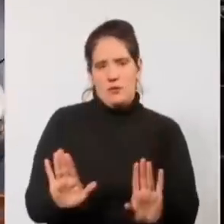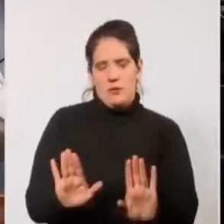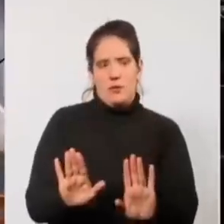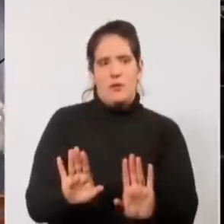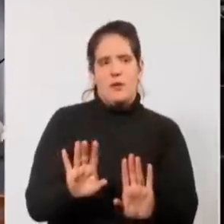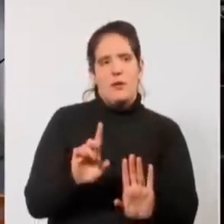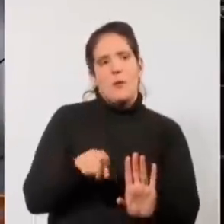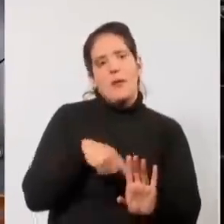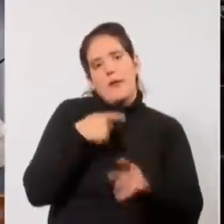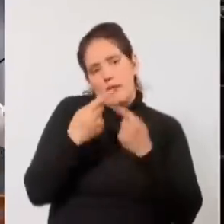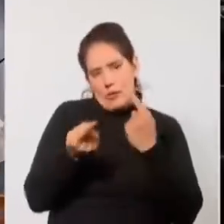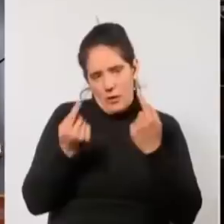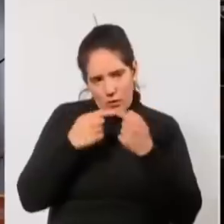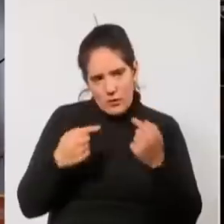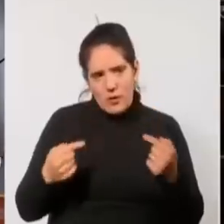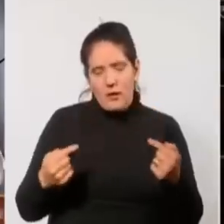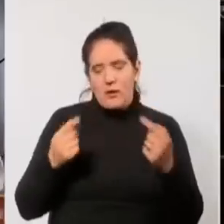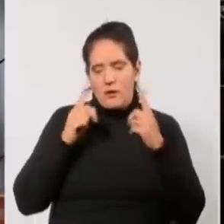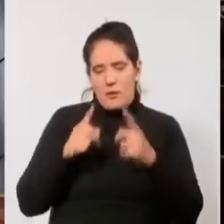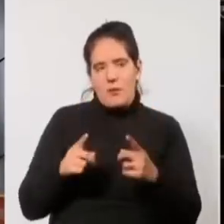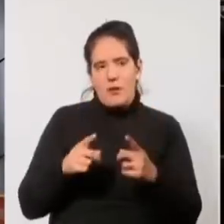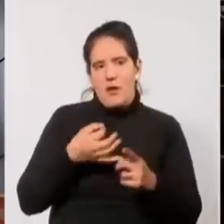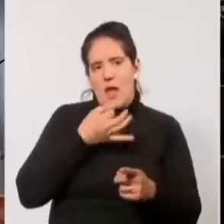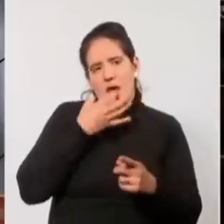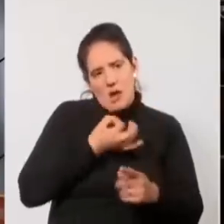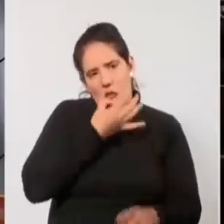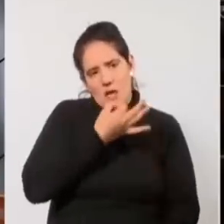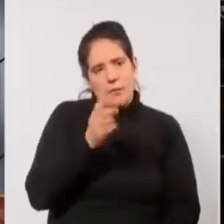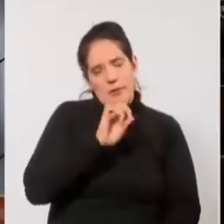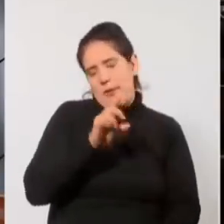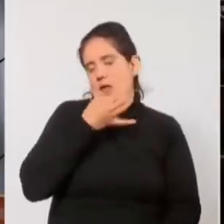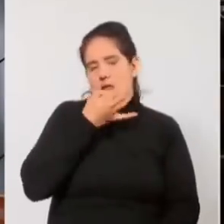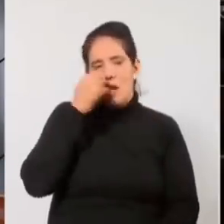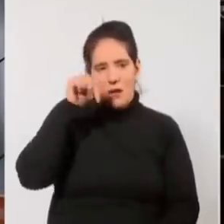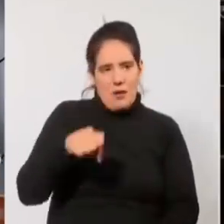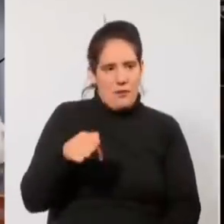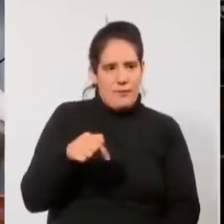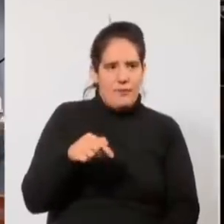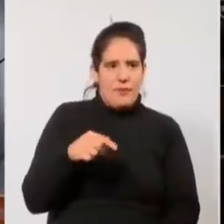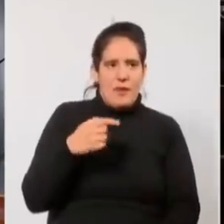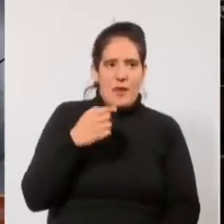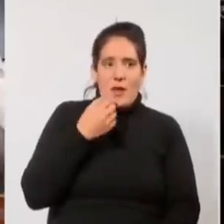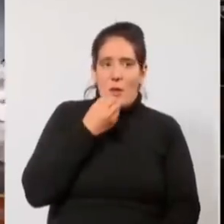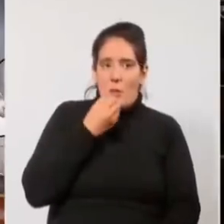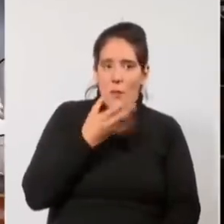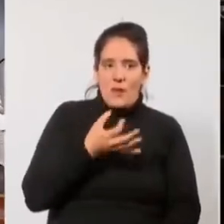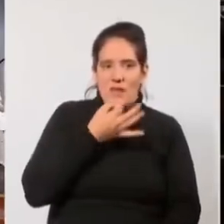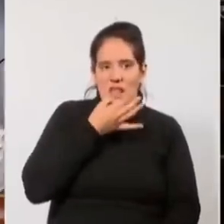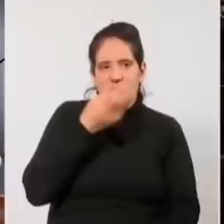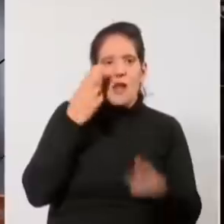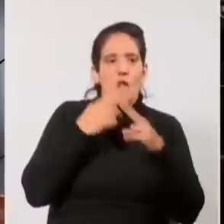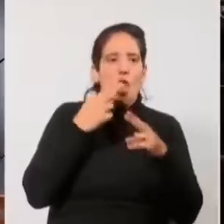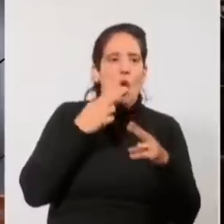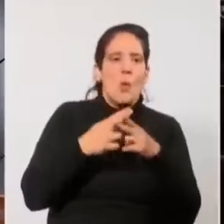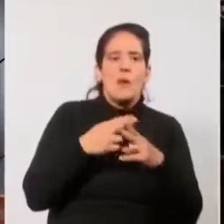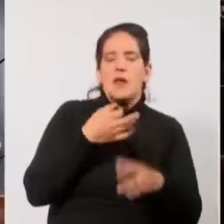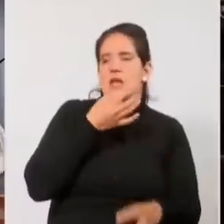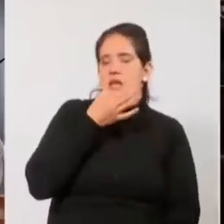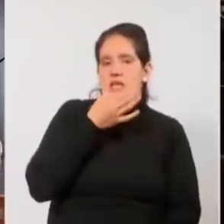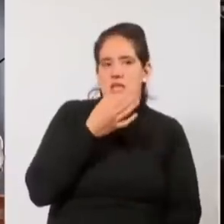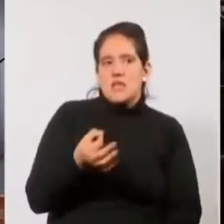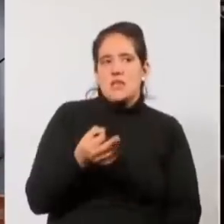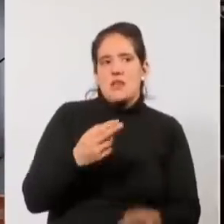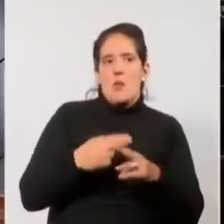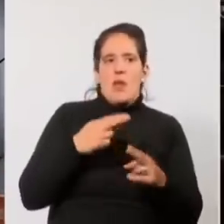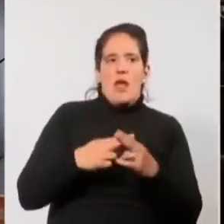además de otras cosas que de verdad me muero por decirlas, pero no las voy a decir, porque se usan nombres